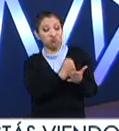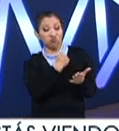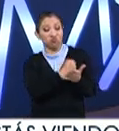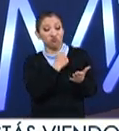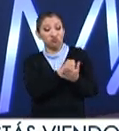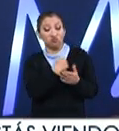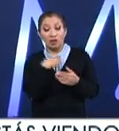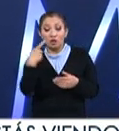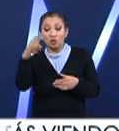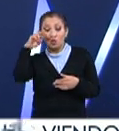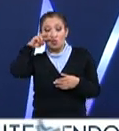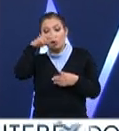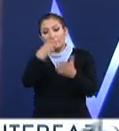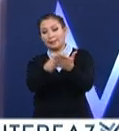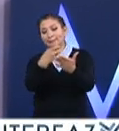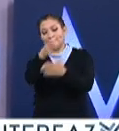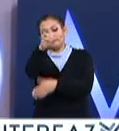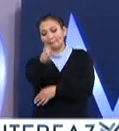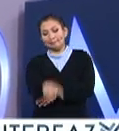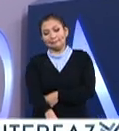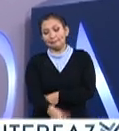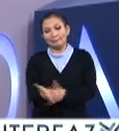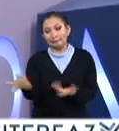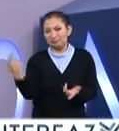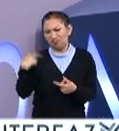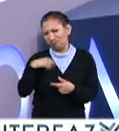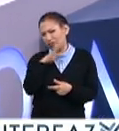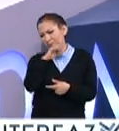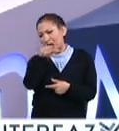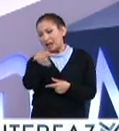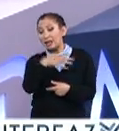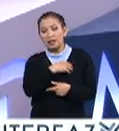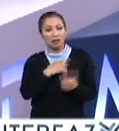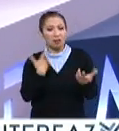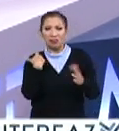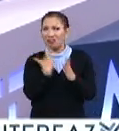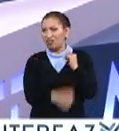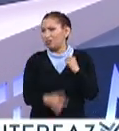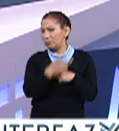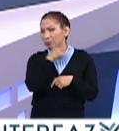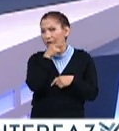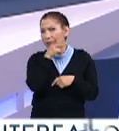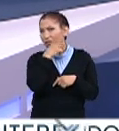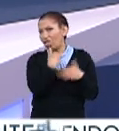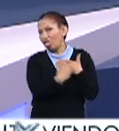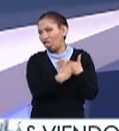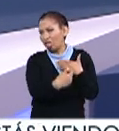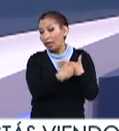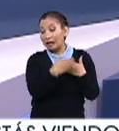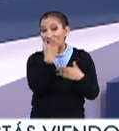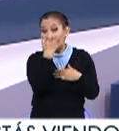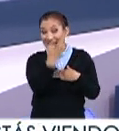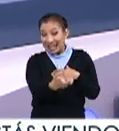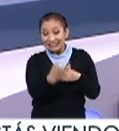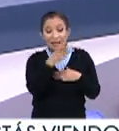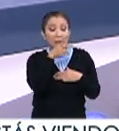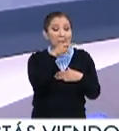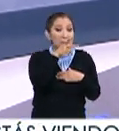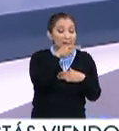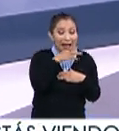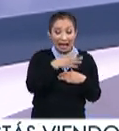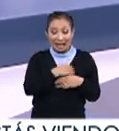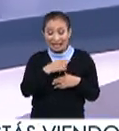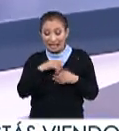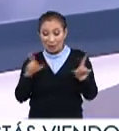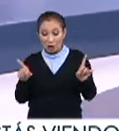partir de su óptica, que era criticable por la sociedad y por el hijo que huye. Entonces, esta tensión entre el padre,